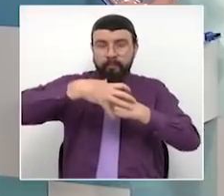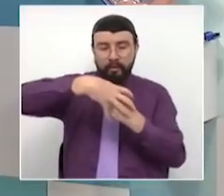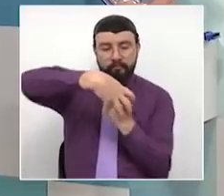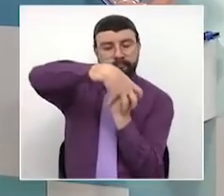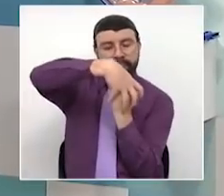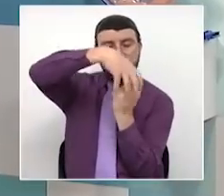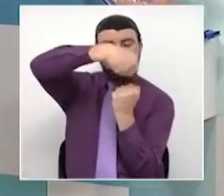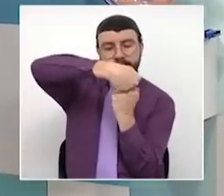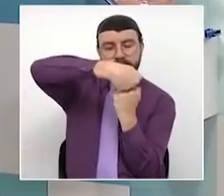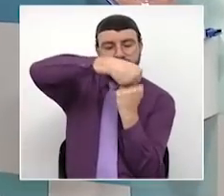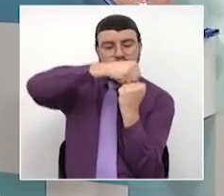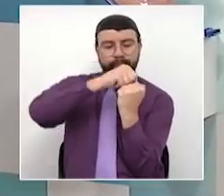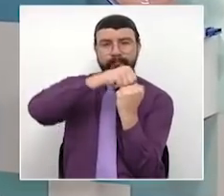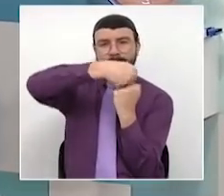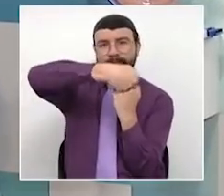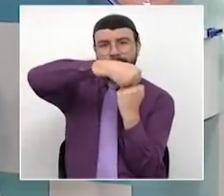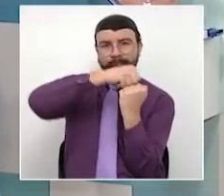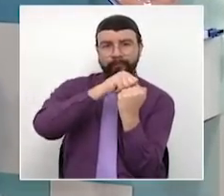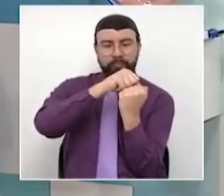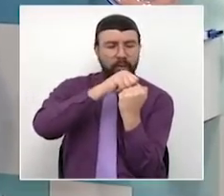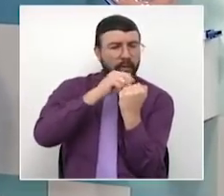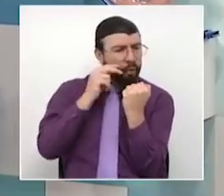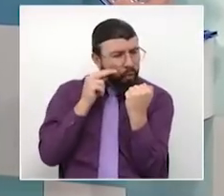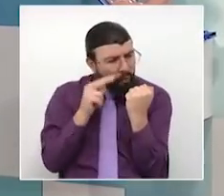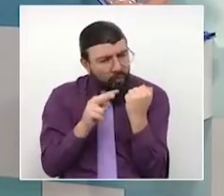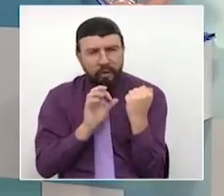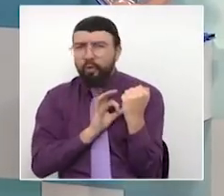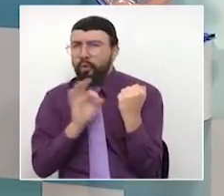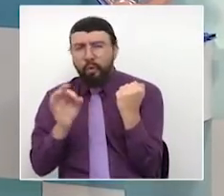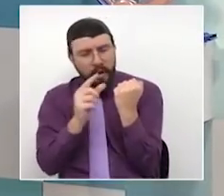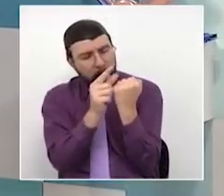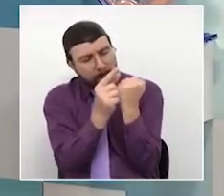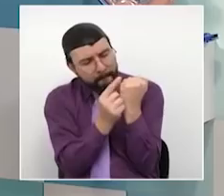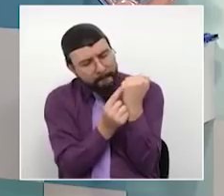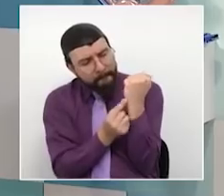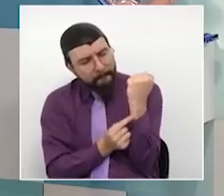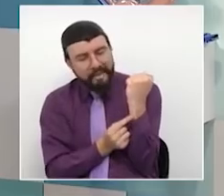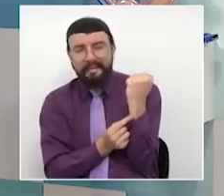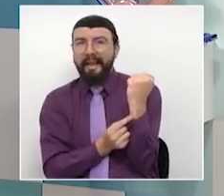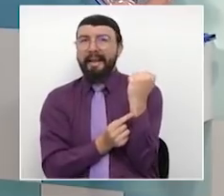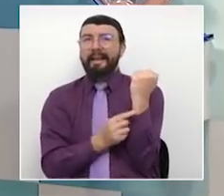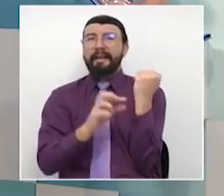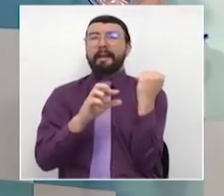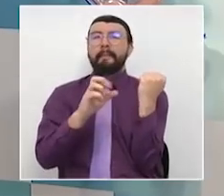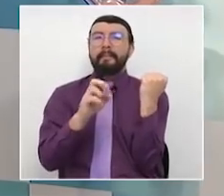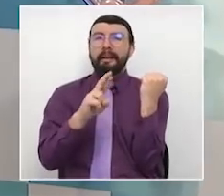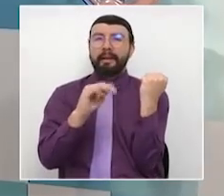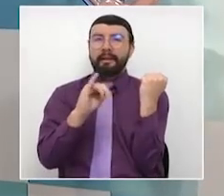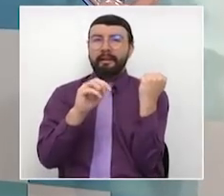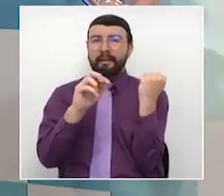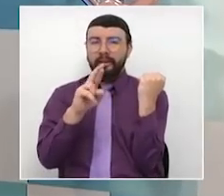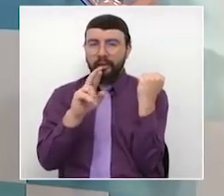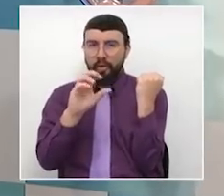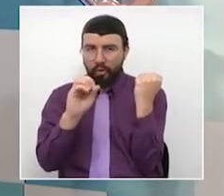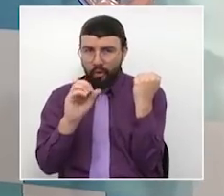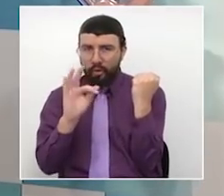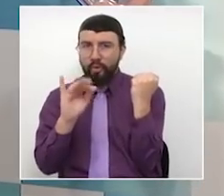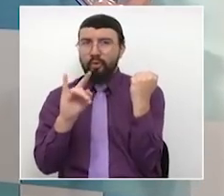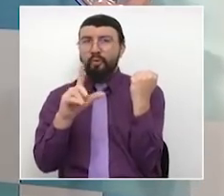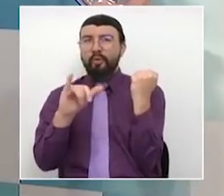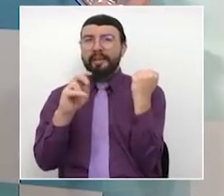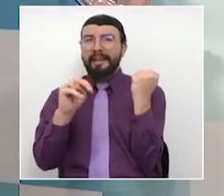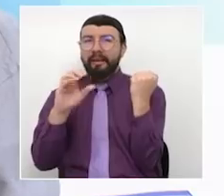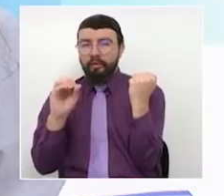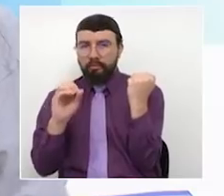llama perirrotuliano, que nunca lo vemos, nunca lo tocamos. Cuando nosotros abordamos una rodilla, le hacemos el